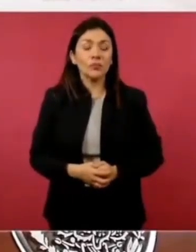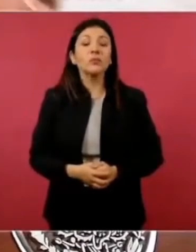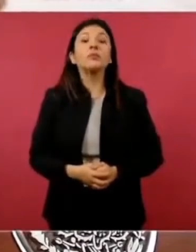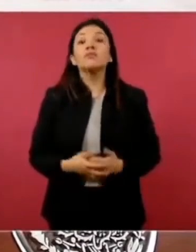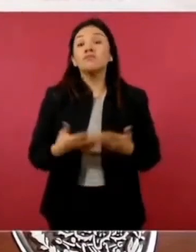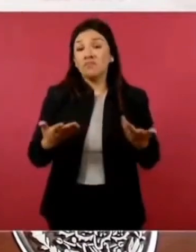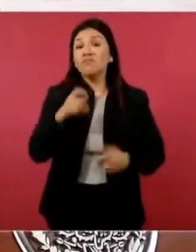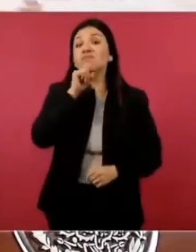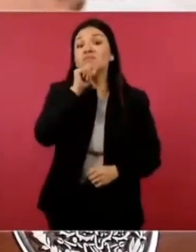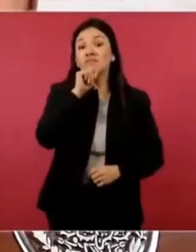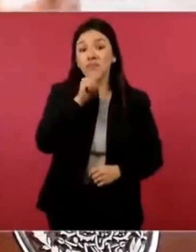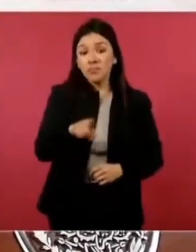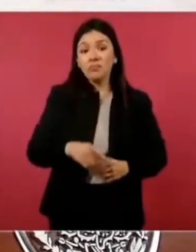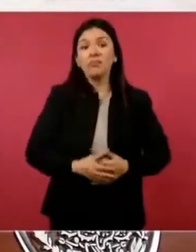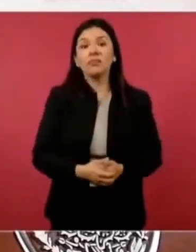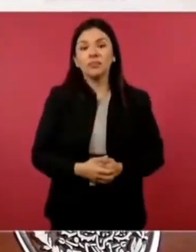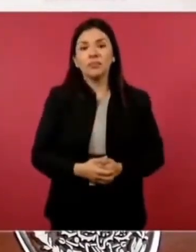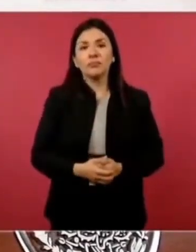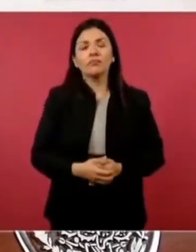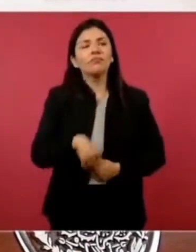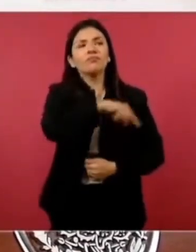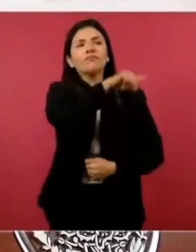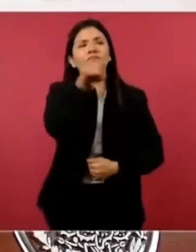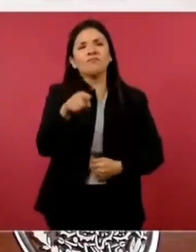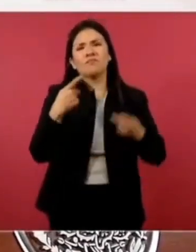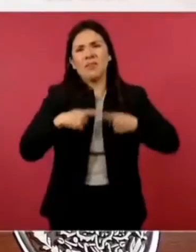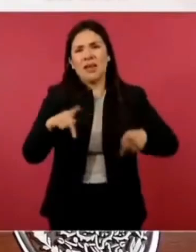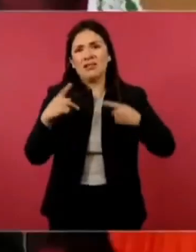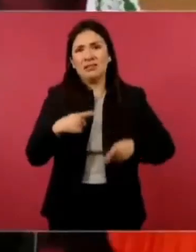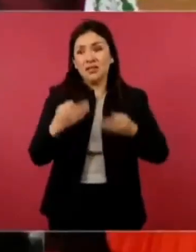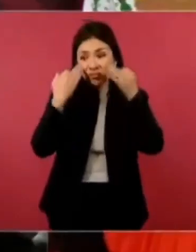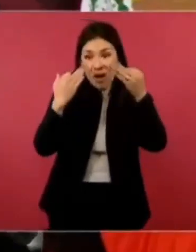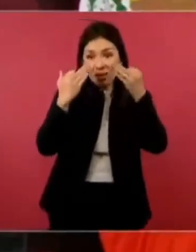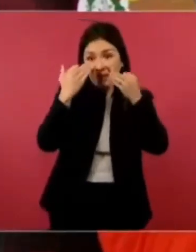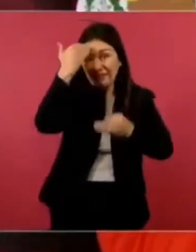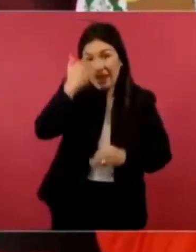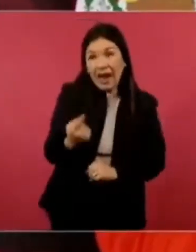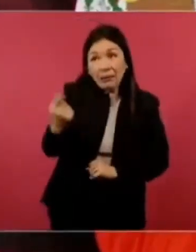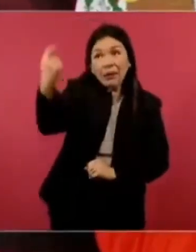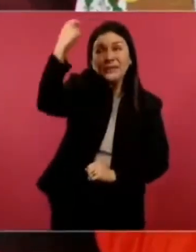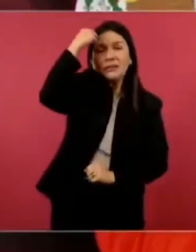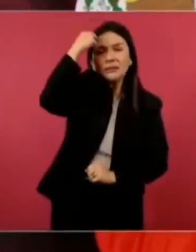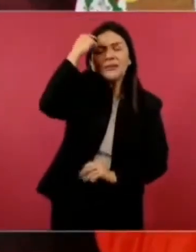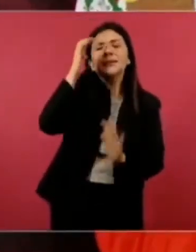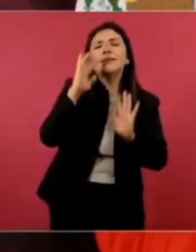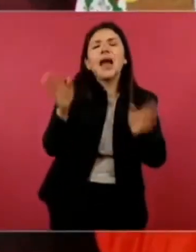adás se van a quitar un peso de